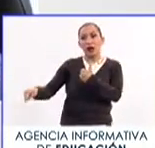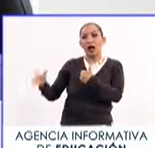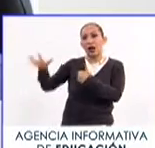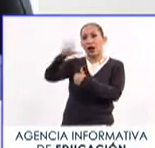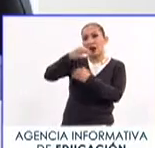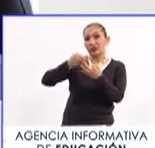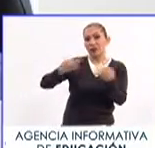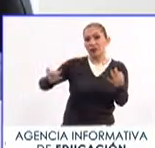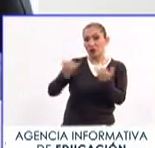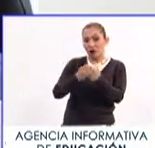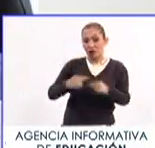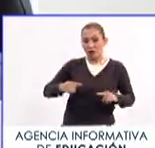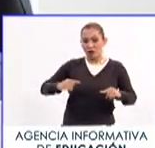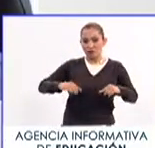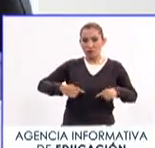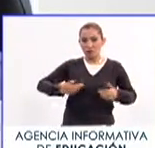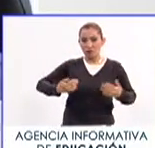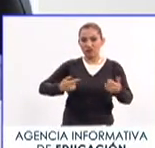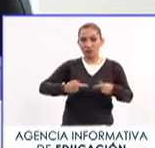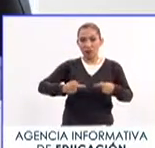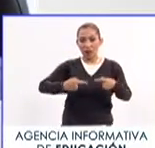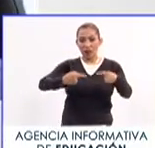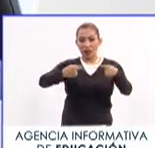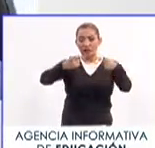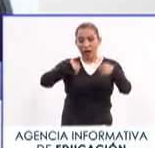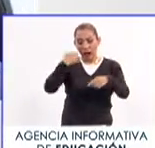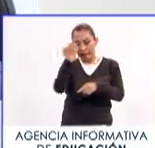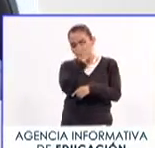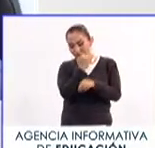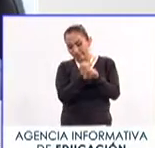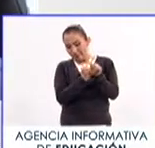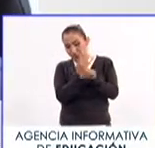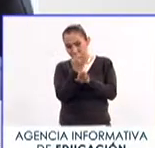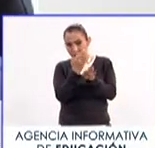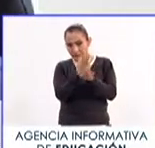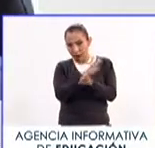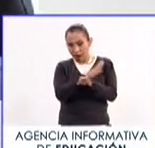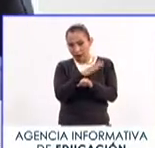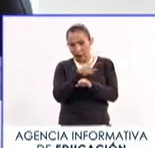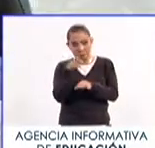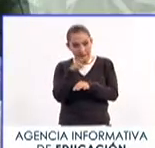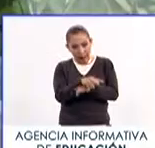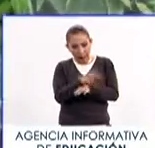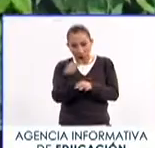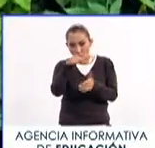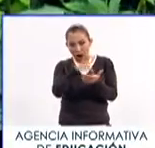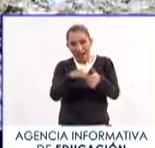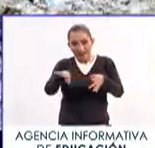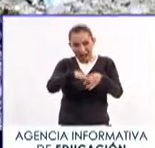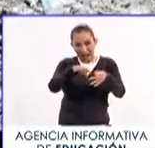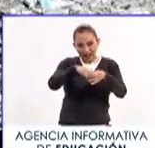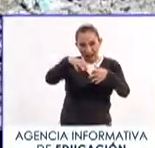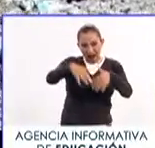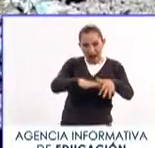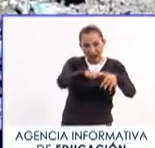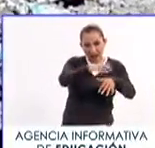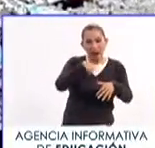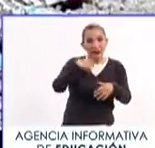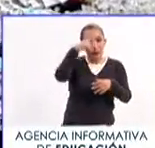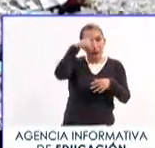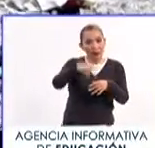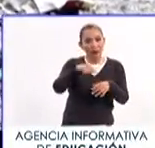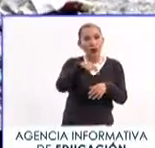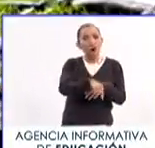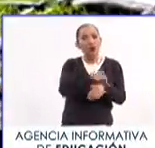ámbito terrestre, ¿no? Y de hecho tenemos estudios que estamos realizando en estos momentos donde vemos que en las zonas costeras de México, en